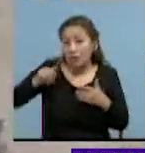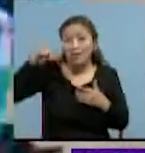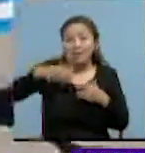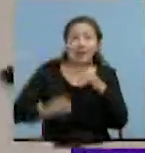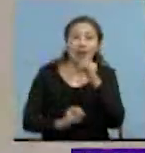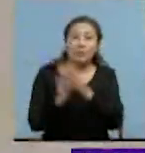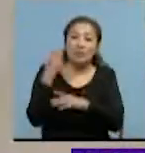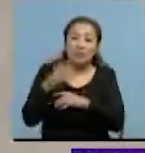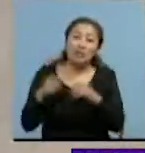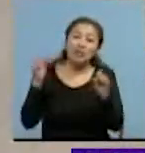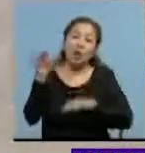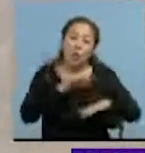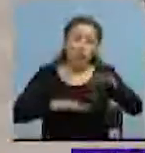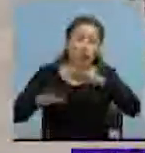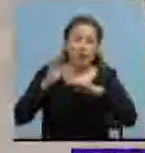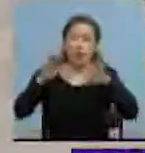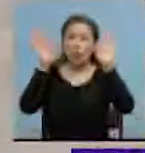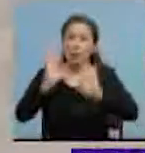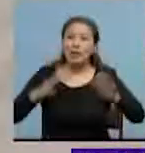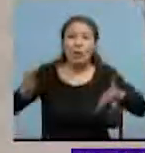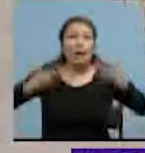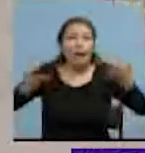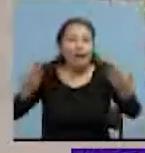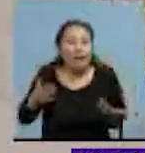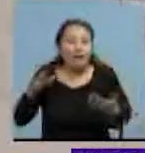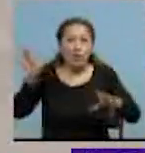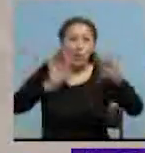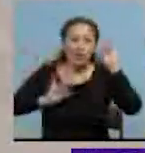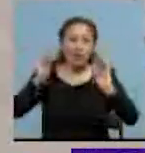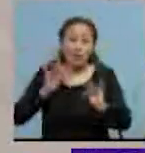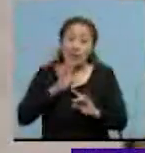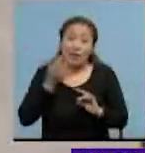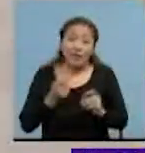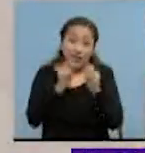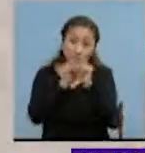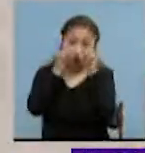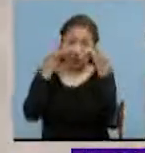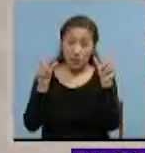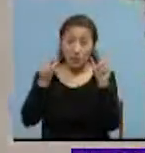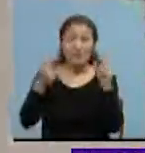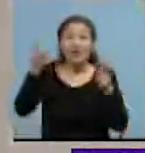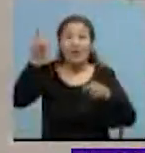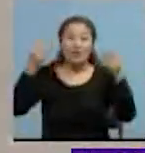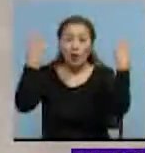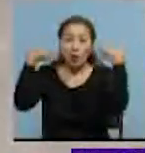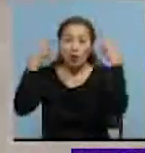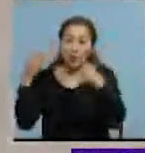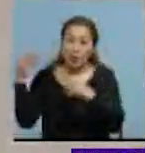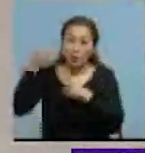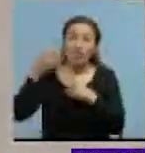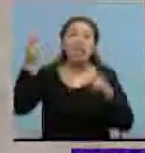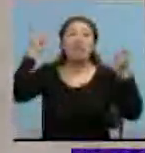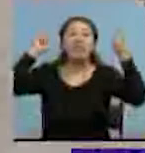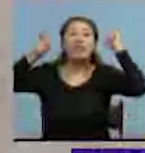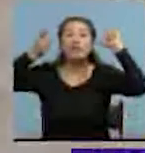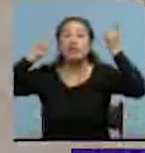desde la mañana venimos haciendo todo el tema del aliento a la selección. La verdad que me sorprende también los turistas que han elegido disfrutar un poco